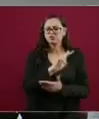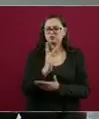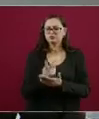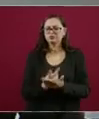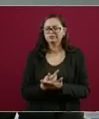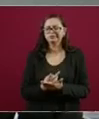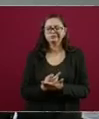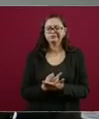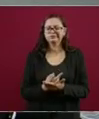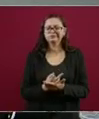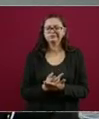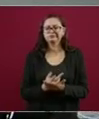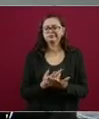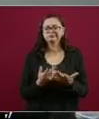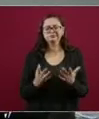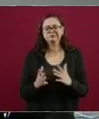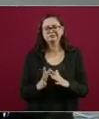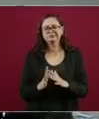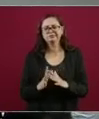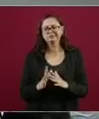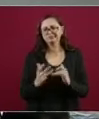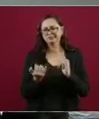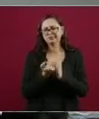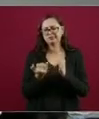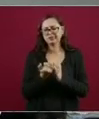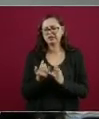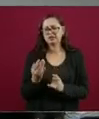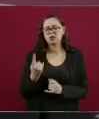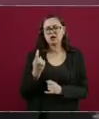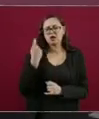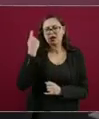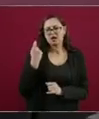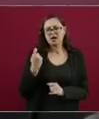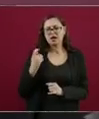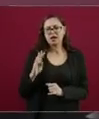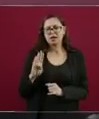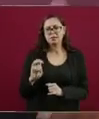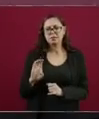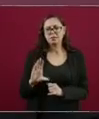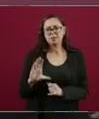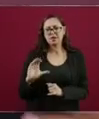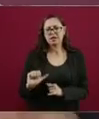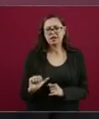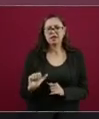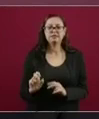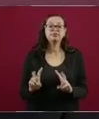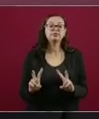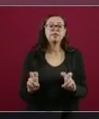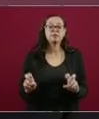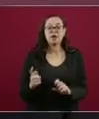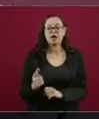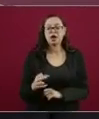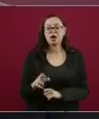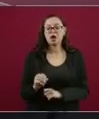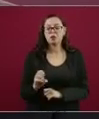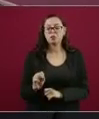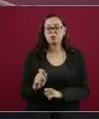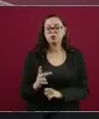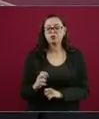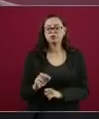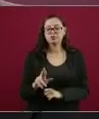y lo hicimos también en las becas que se entregaban del prospera y lo